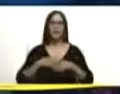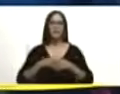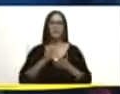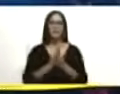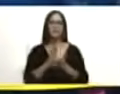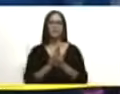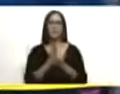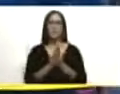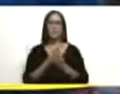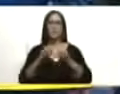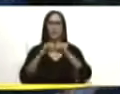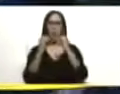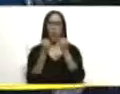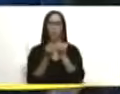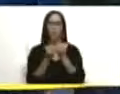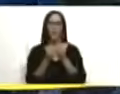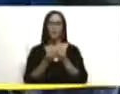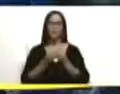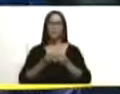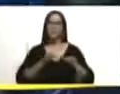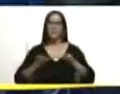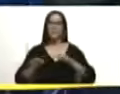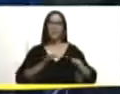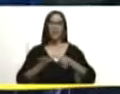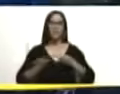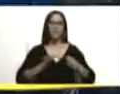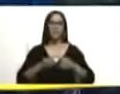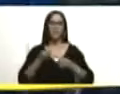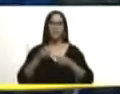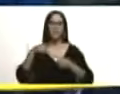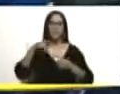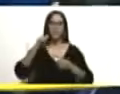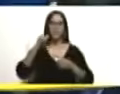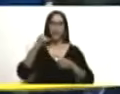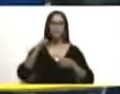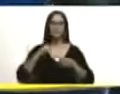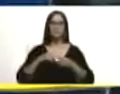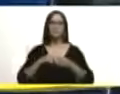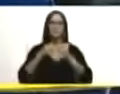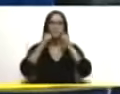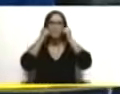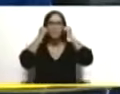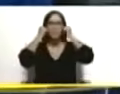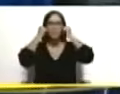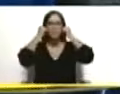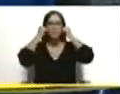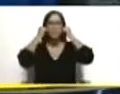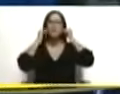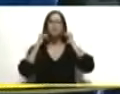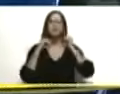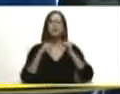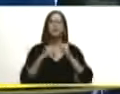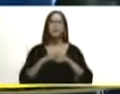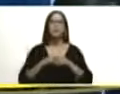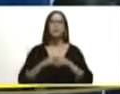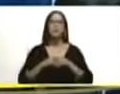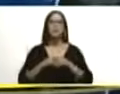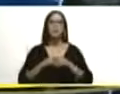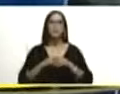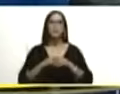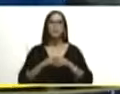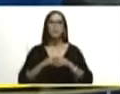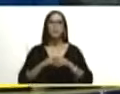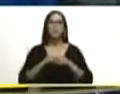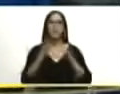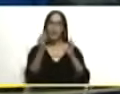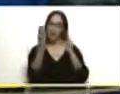siempre en las obras de teatro hacía de Páez. ¿Qué dice el Ovejo, chico? Con su permiso, presidente. Tenía tiempo, ya va. Pero mírame la cara, chico.